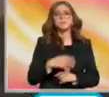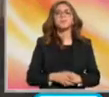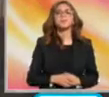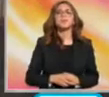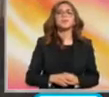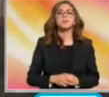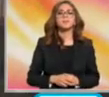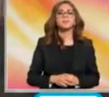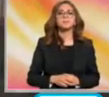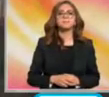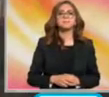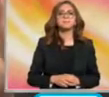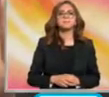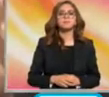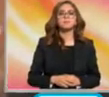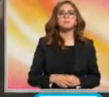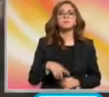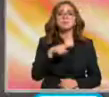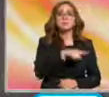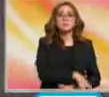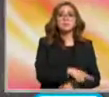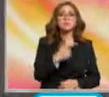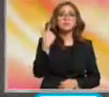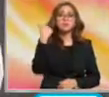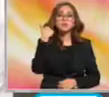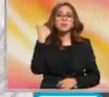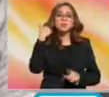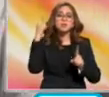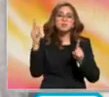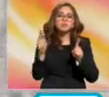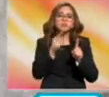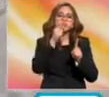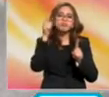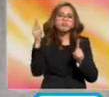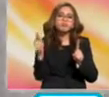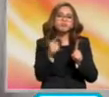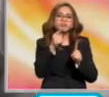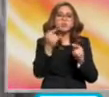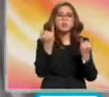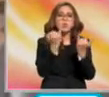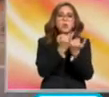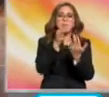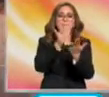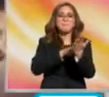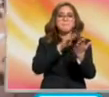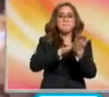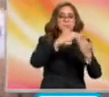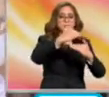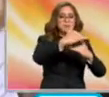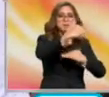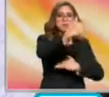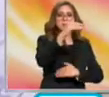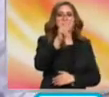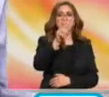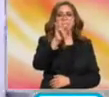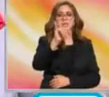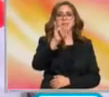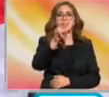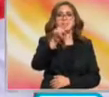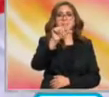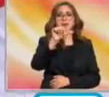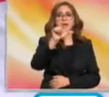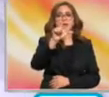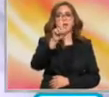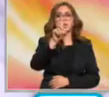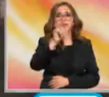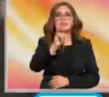que las grabaciones y la música, es decir, la partitura de Vivaldi, lo dijiste muy bien, Juan, está todo menos lo esencial. ¿Por qué? Porque